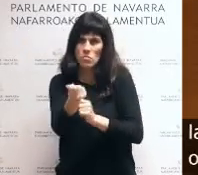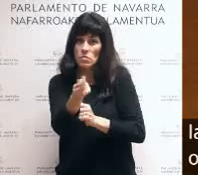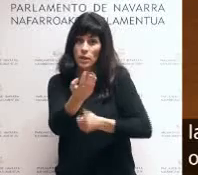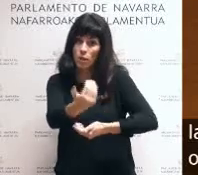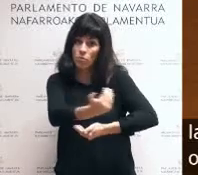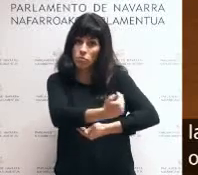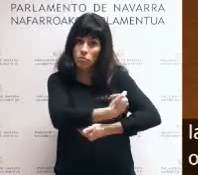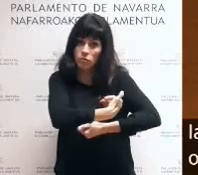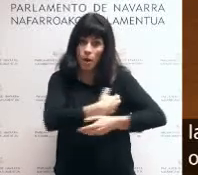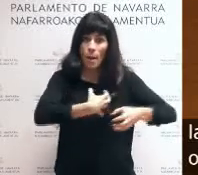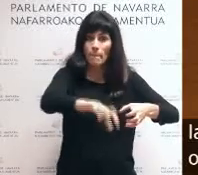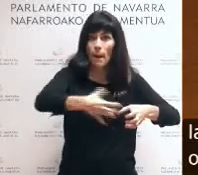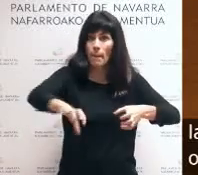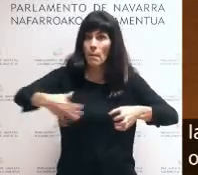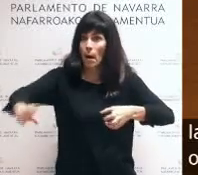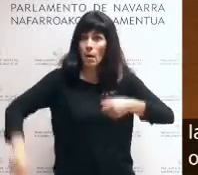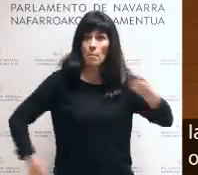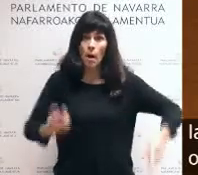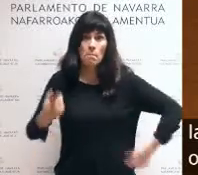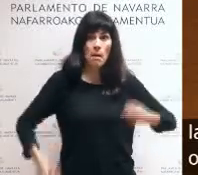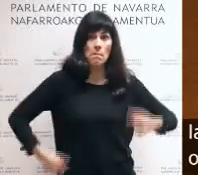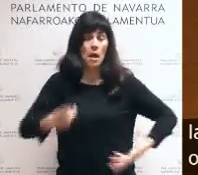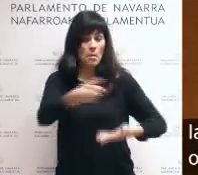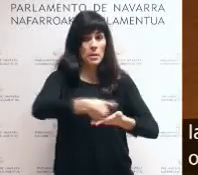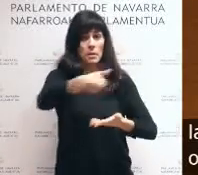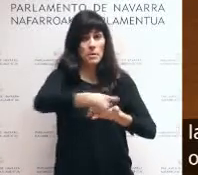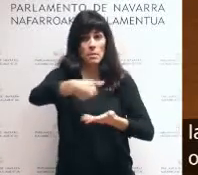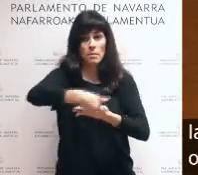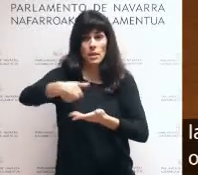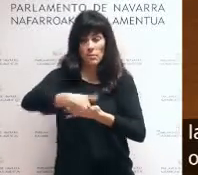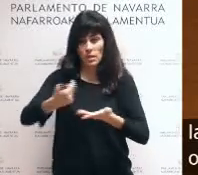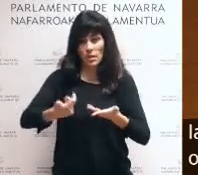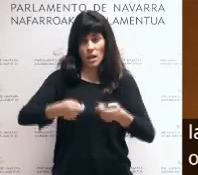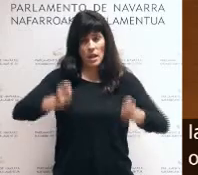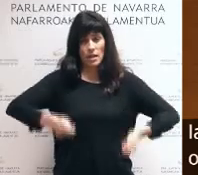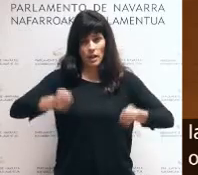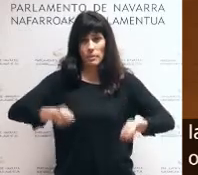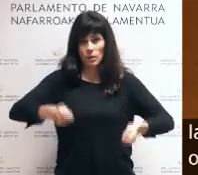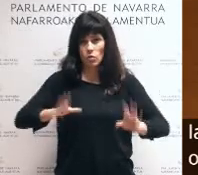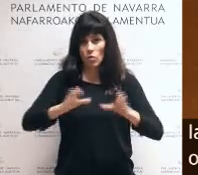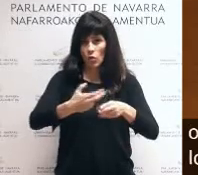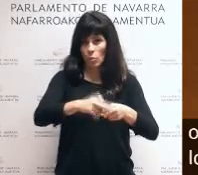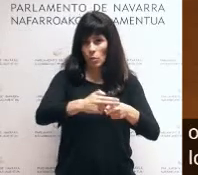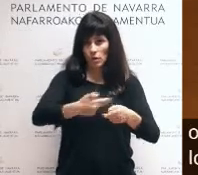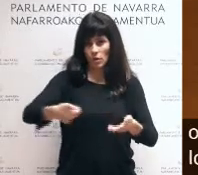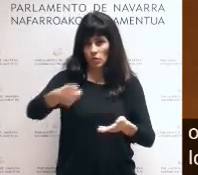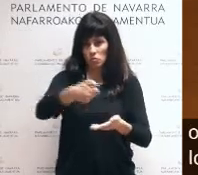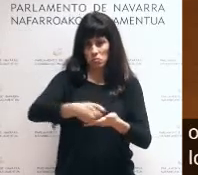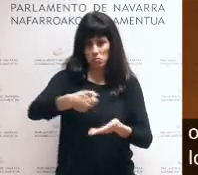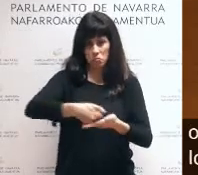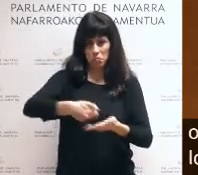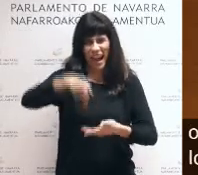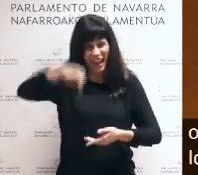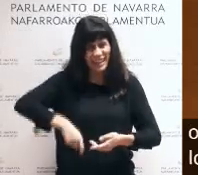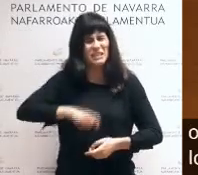para satisfacer las peticiones, los caprichos, los anhelos de cada uno de los partidos que se mantienen aquí contra viento y marea.